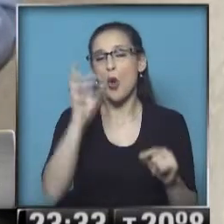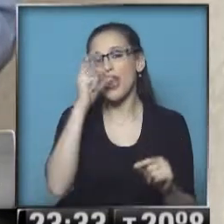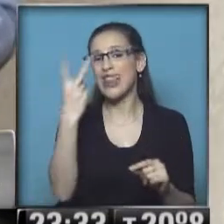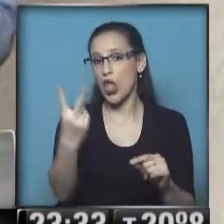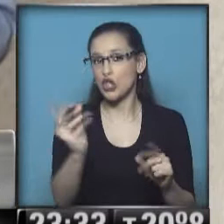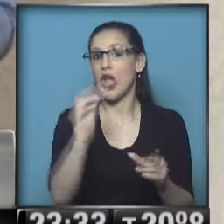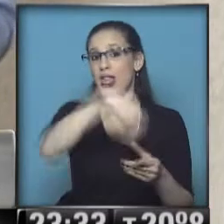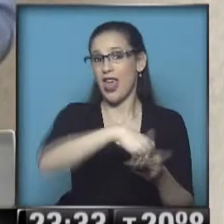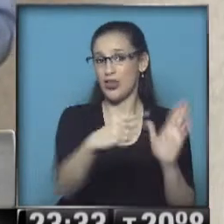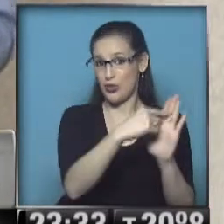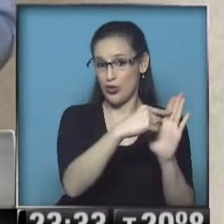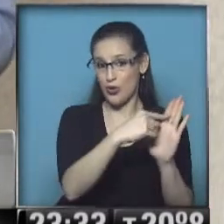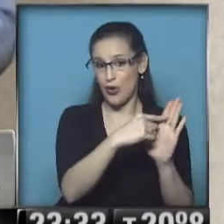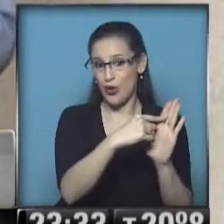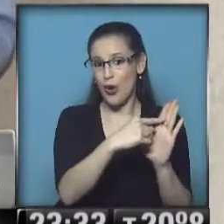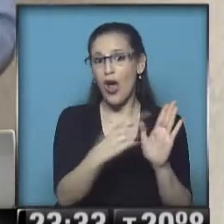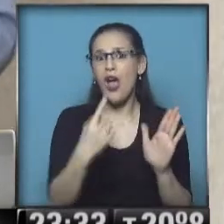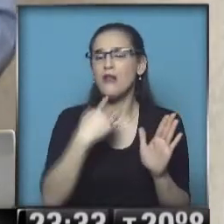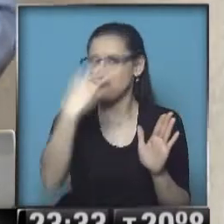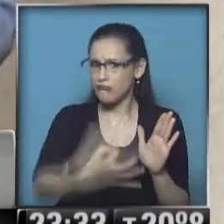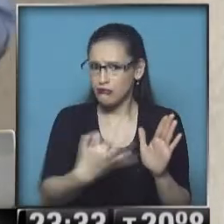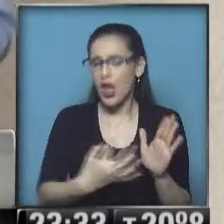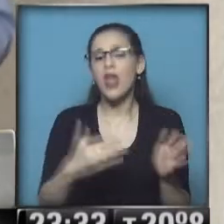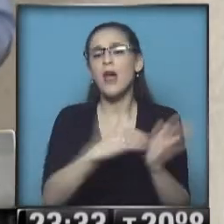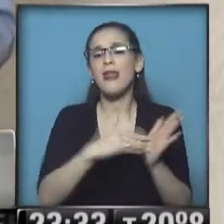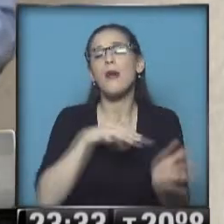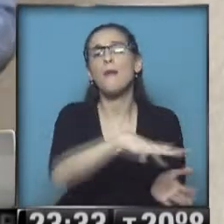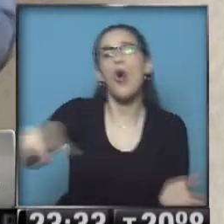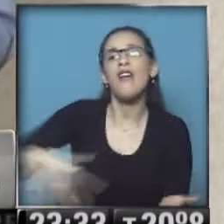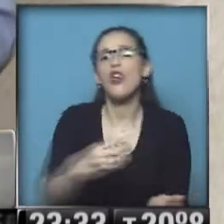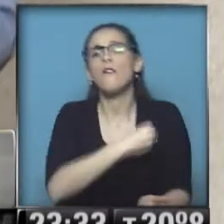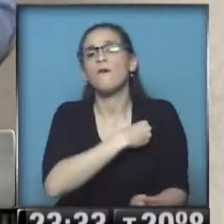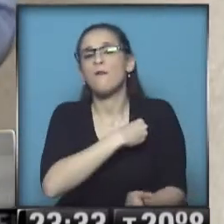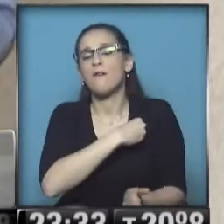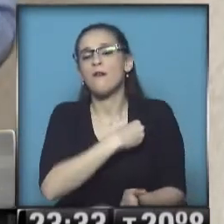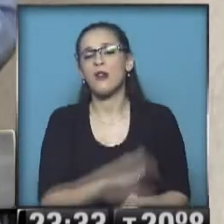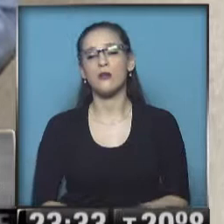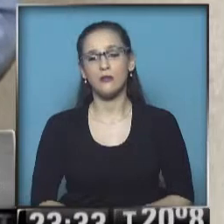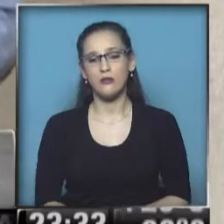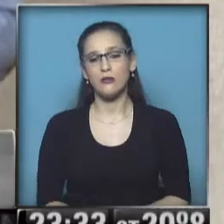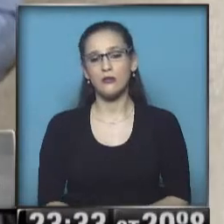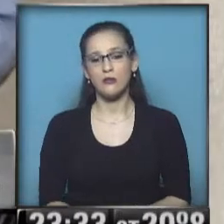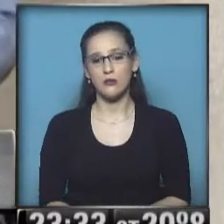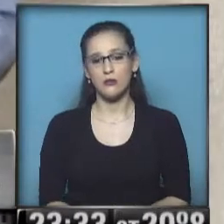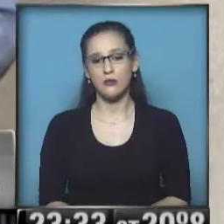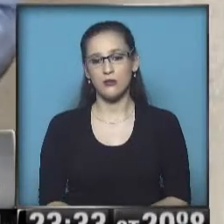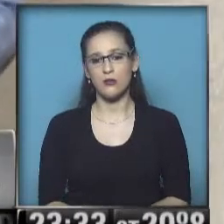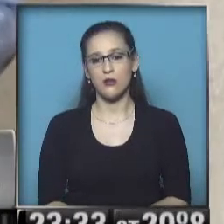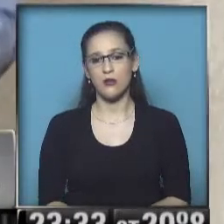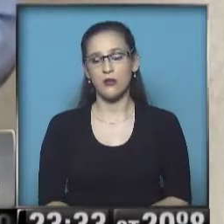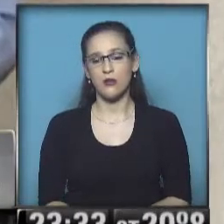tienen la legitimidad de origen derivada de la voluntad popular y obviamente sus actos constituyen la